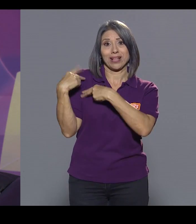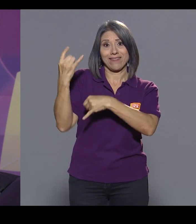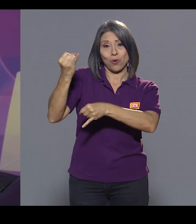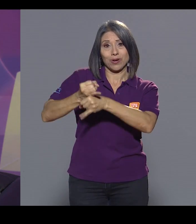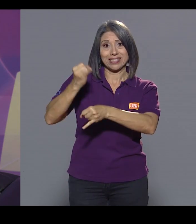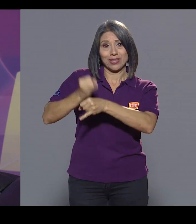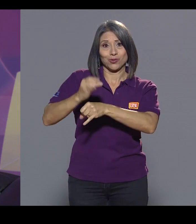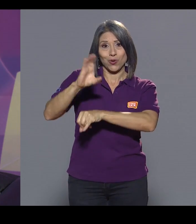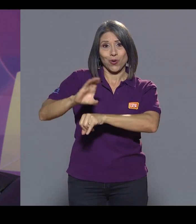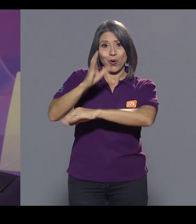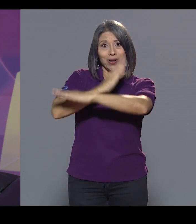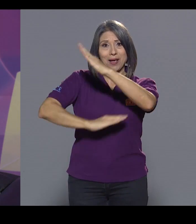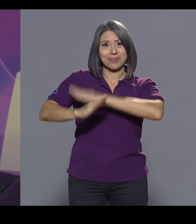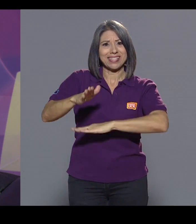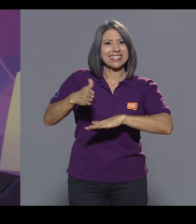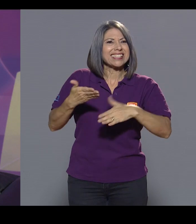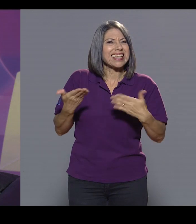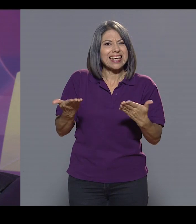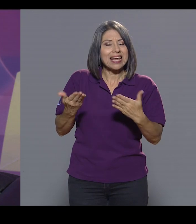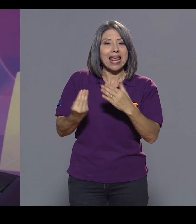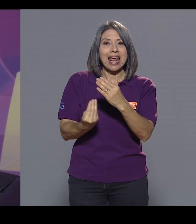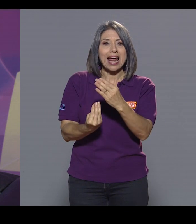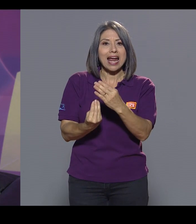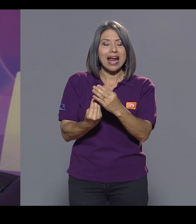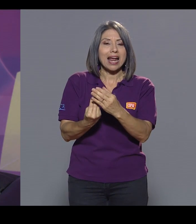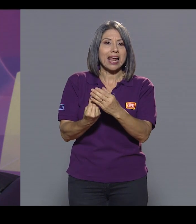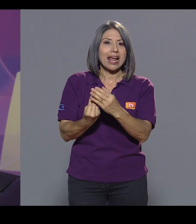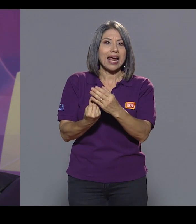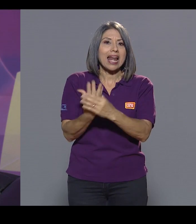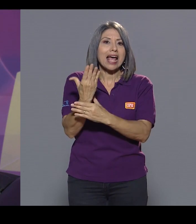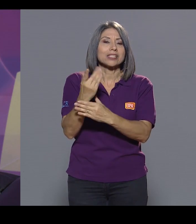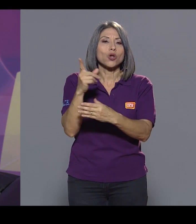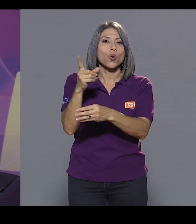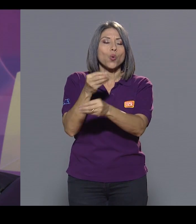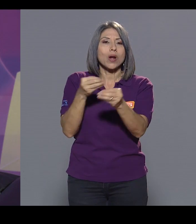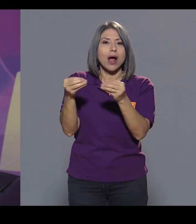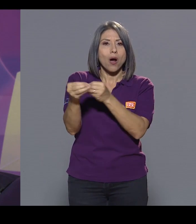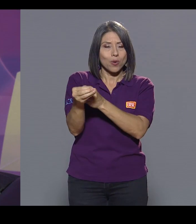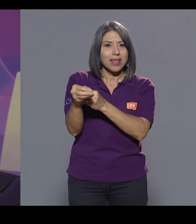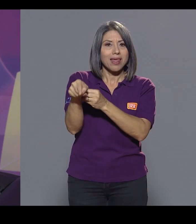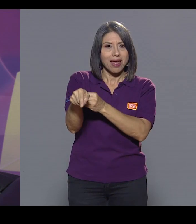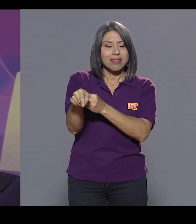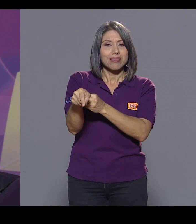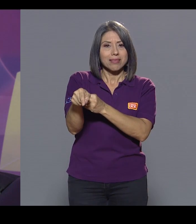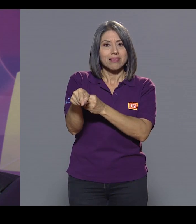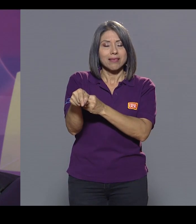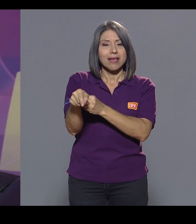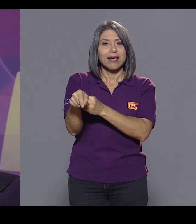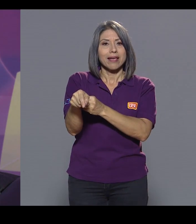es al CONADIS, es la creación de una unidad